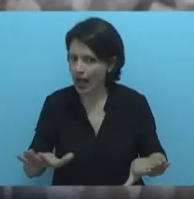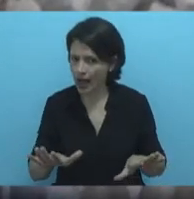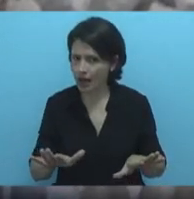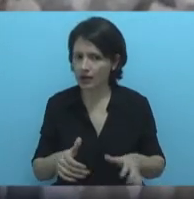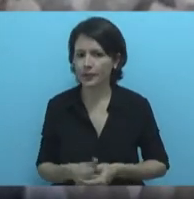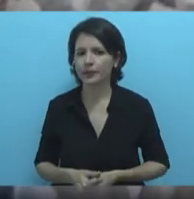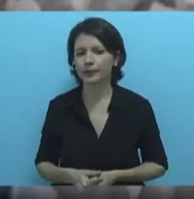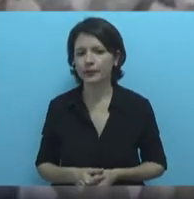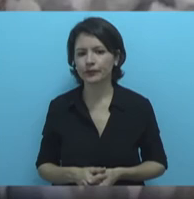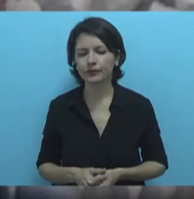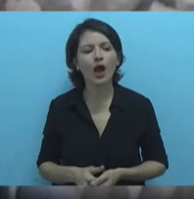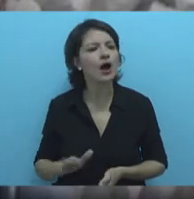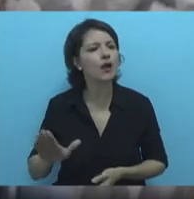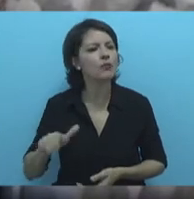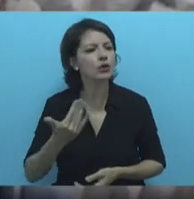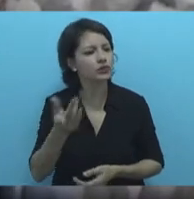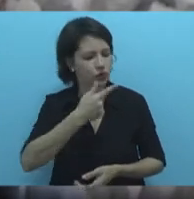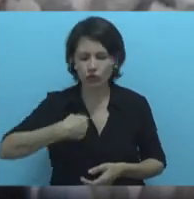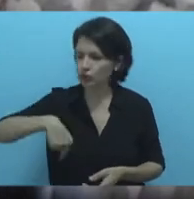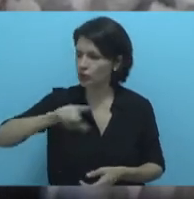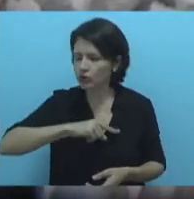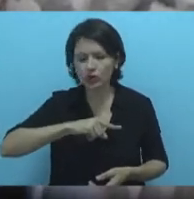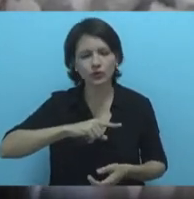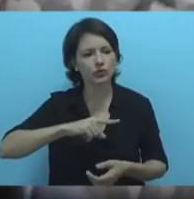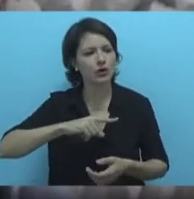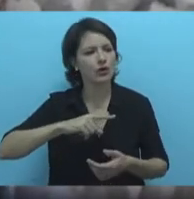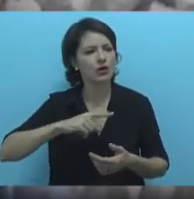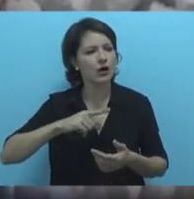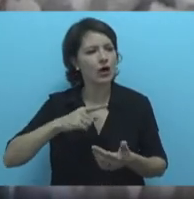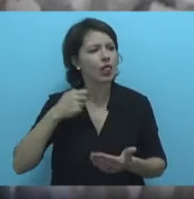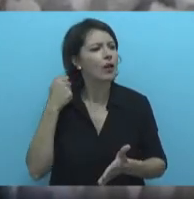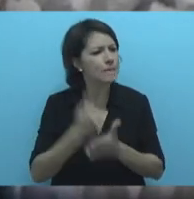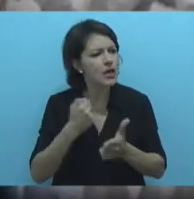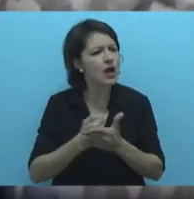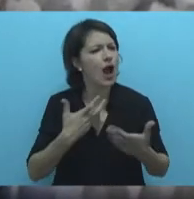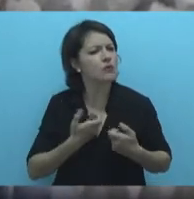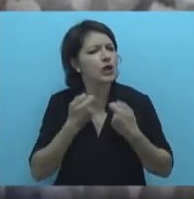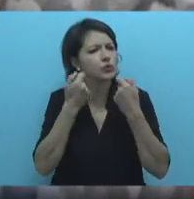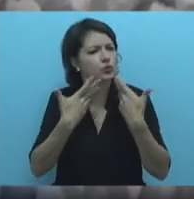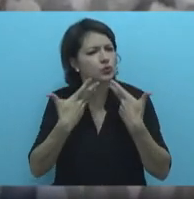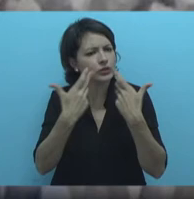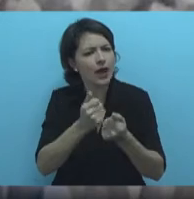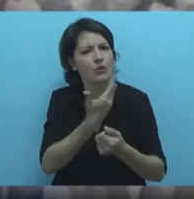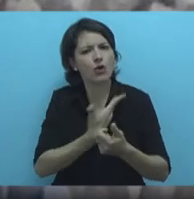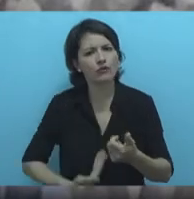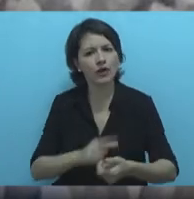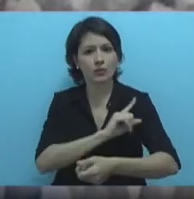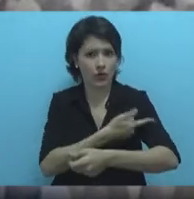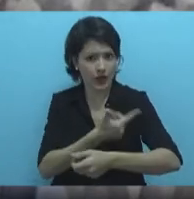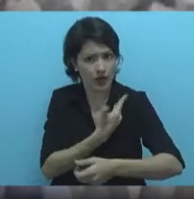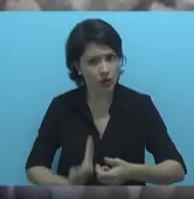esta legislatura que le dio las herramientas al gobierno provincial de